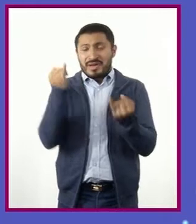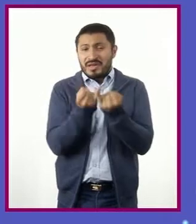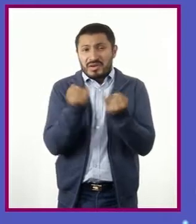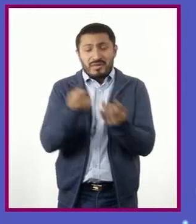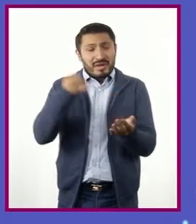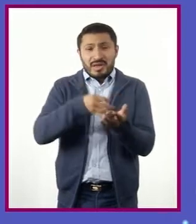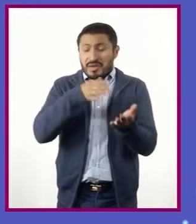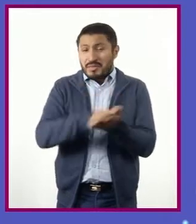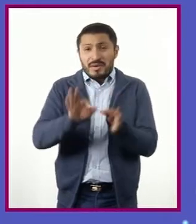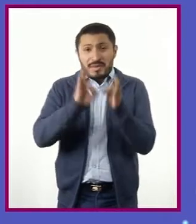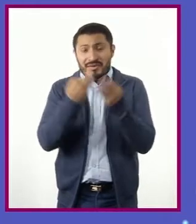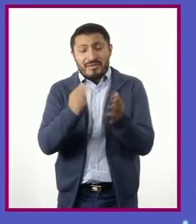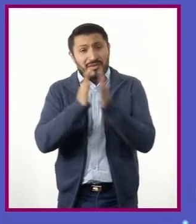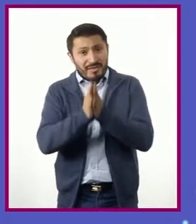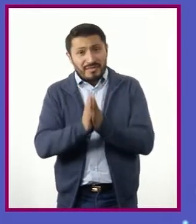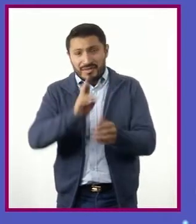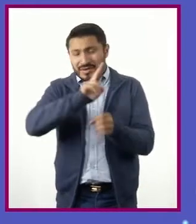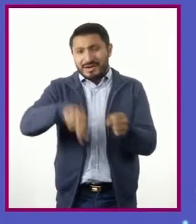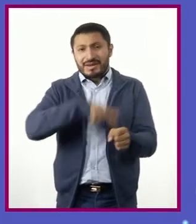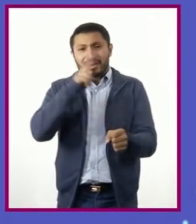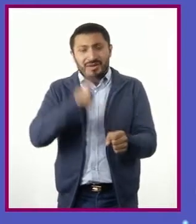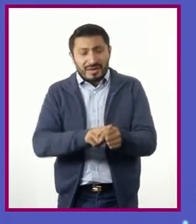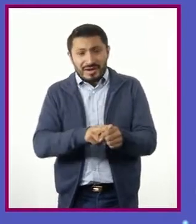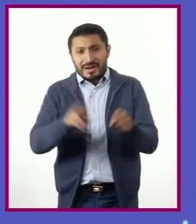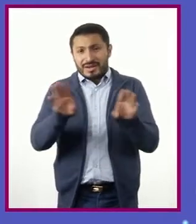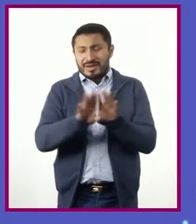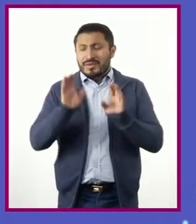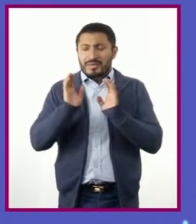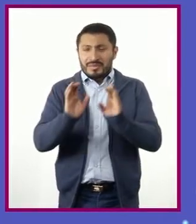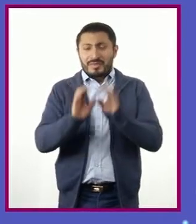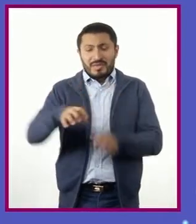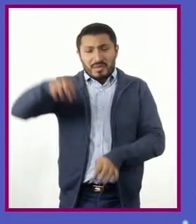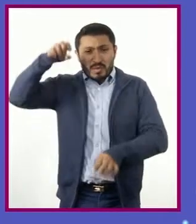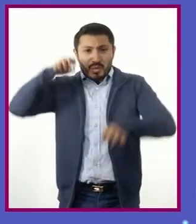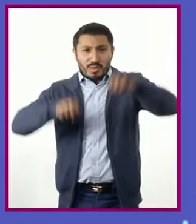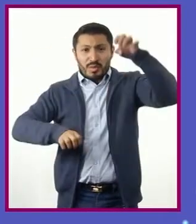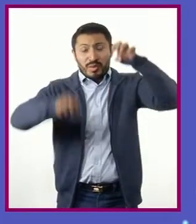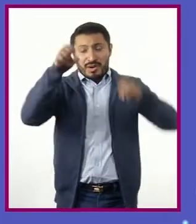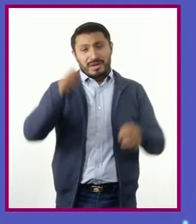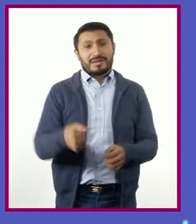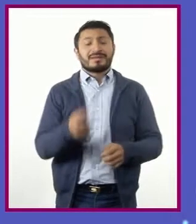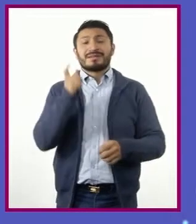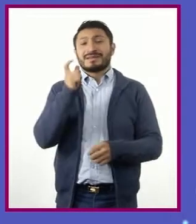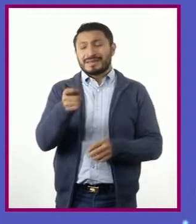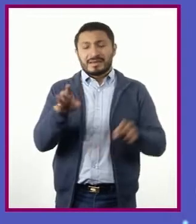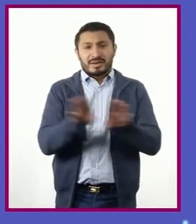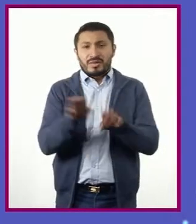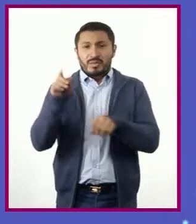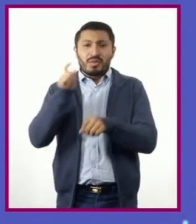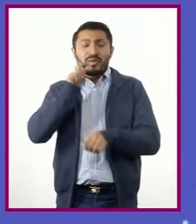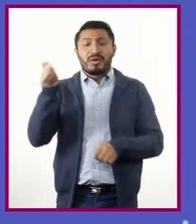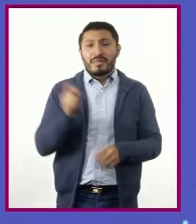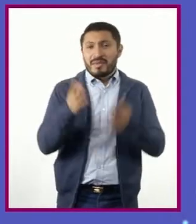el favor. Naturaleza en rigor conservó tantas edades, correspondiendo amistades que